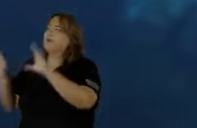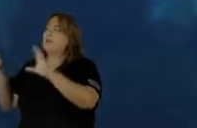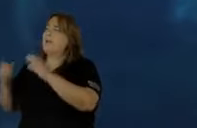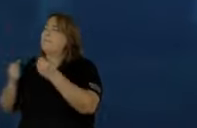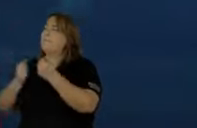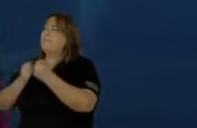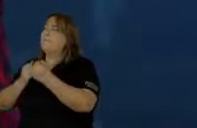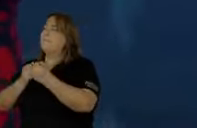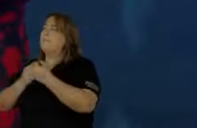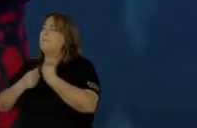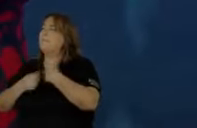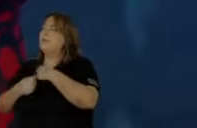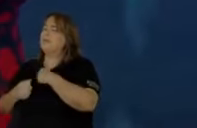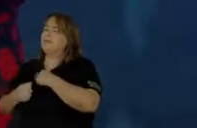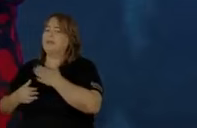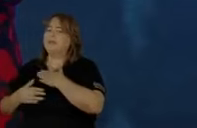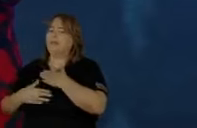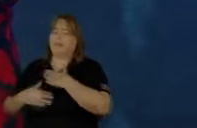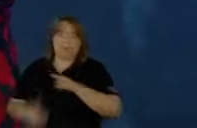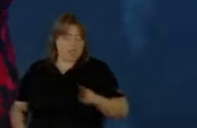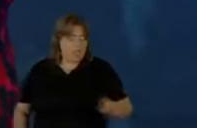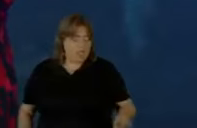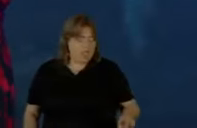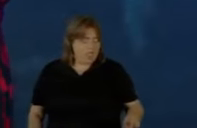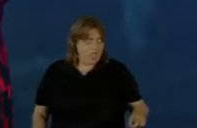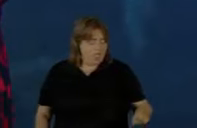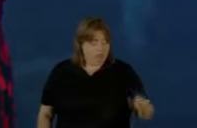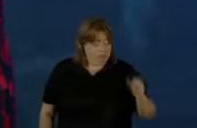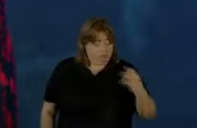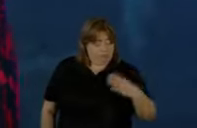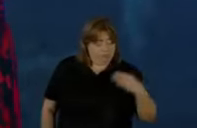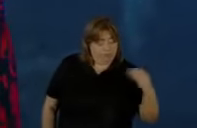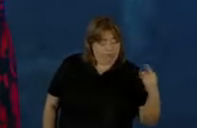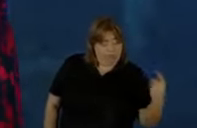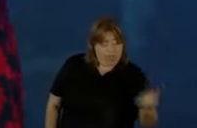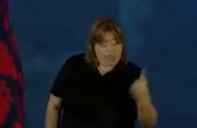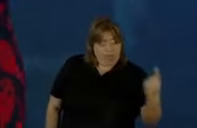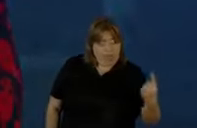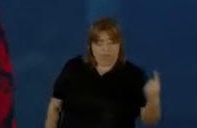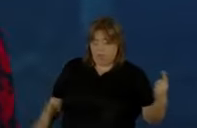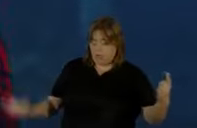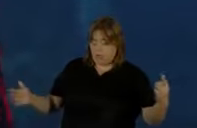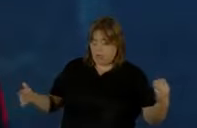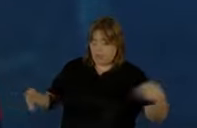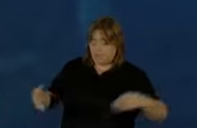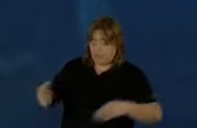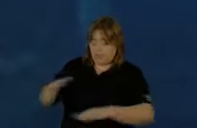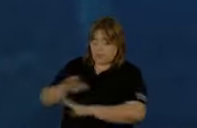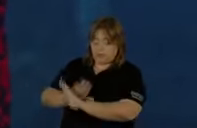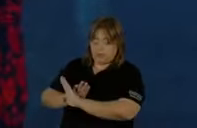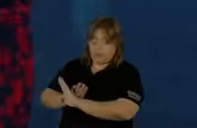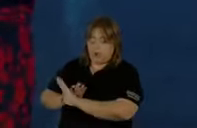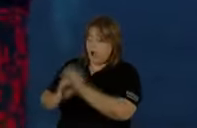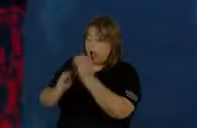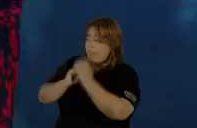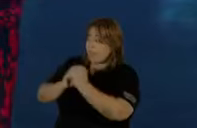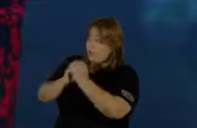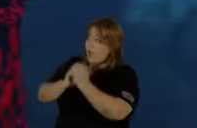hombre que era un hombre que estaba fuera de la familia de la fe, vino adorar al